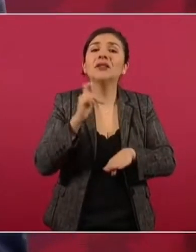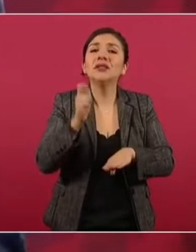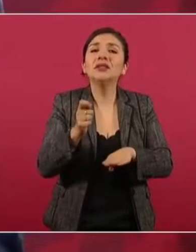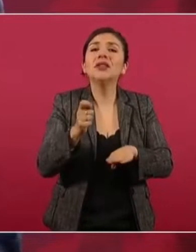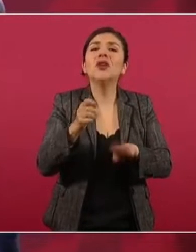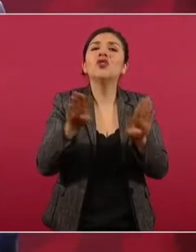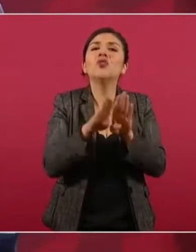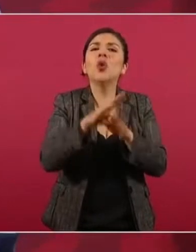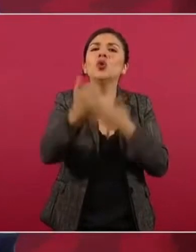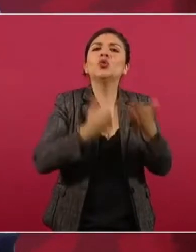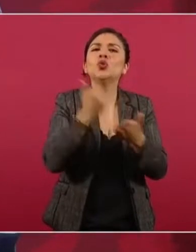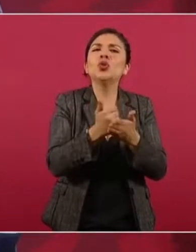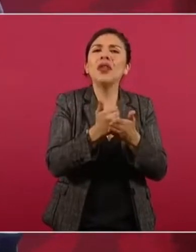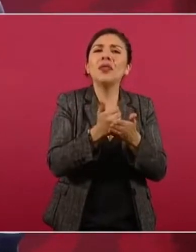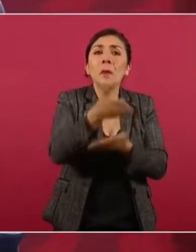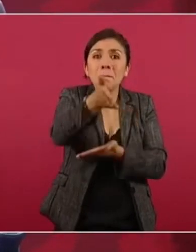la ciudad de Nogales,